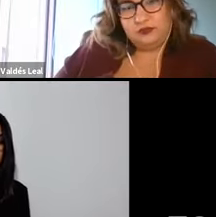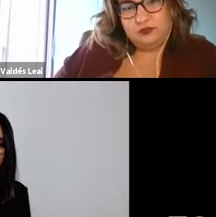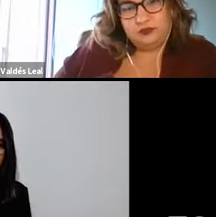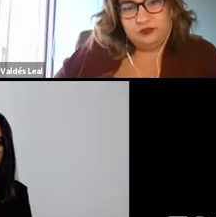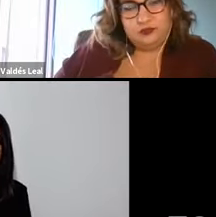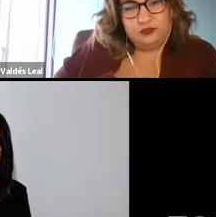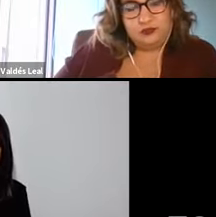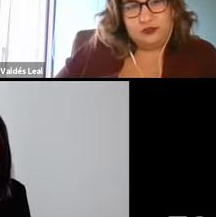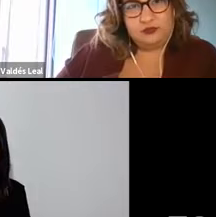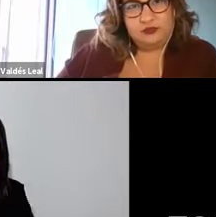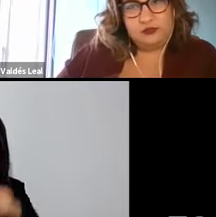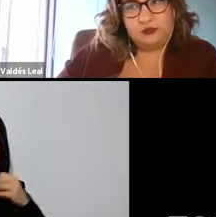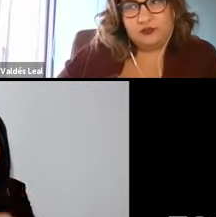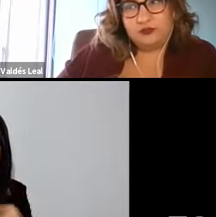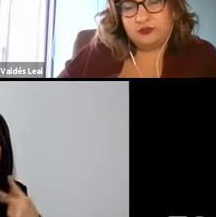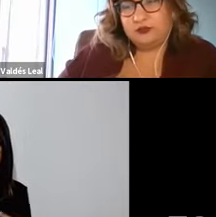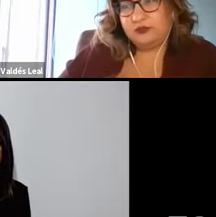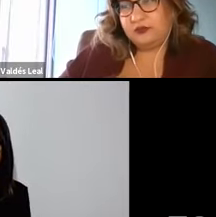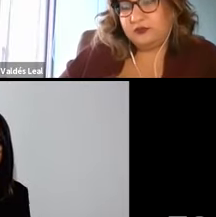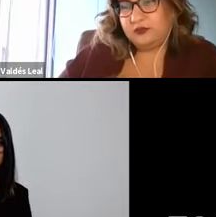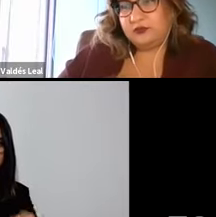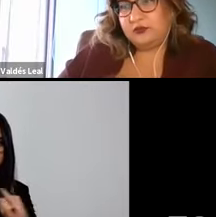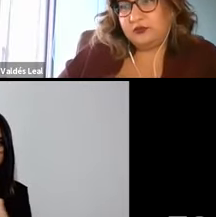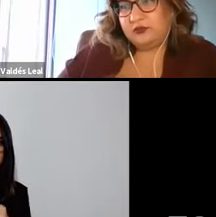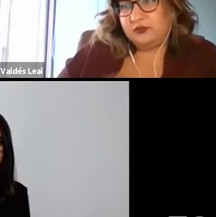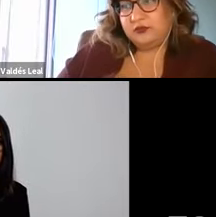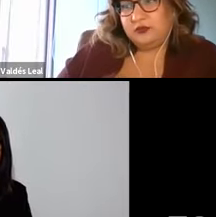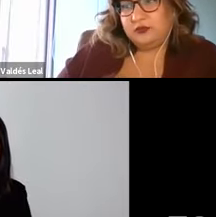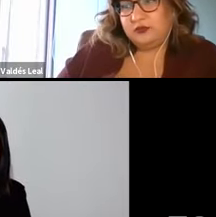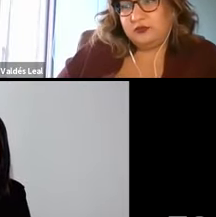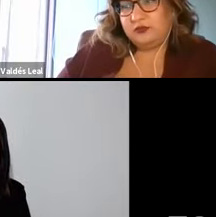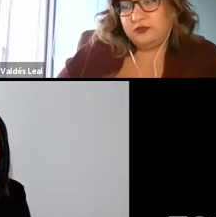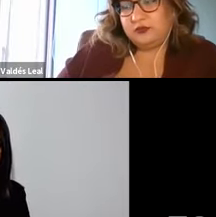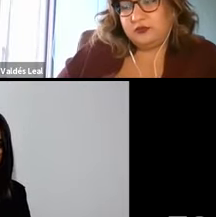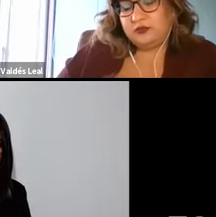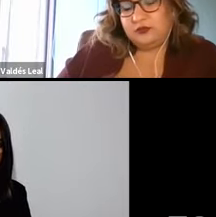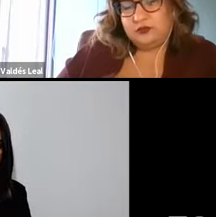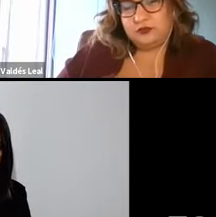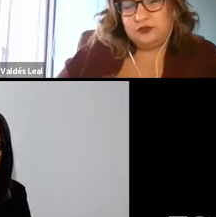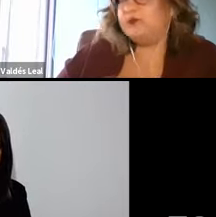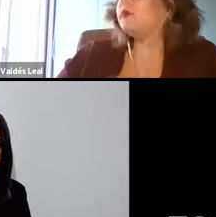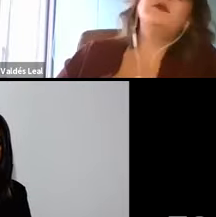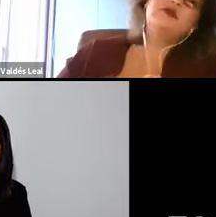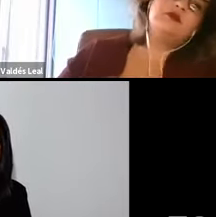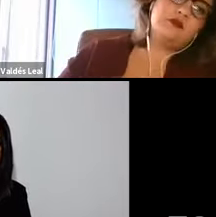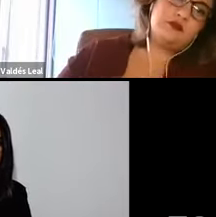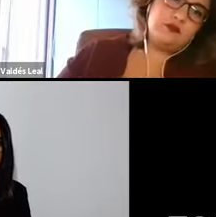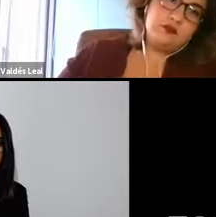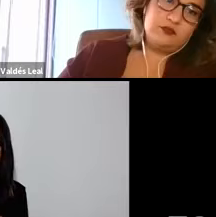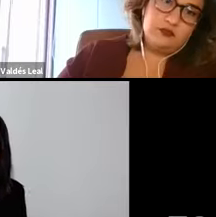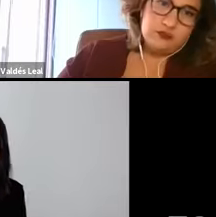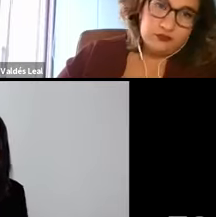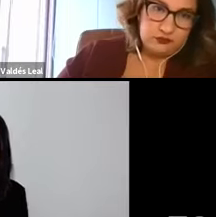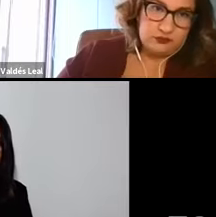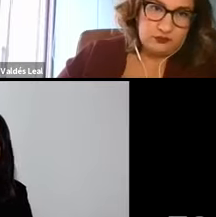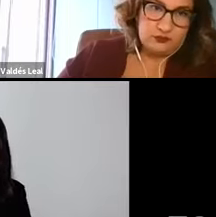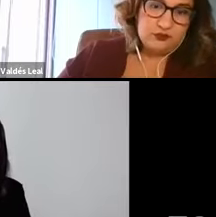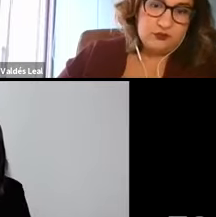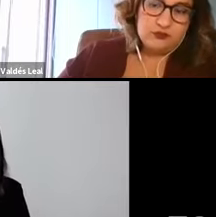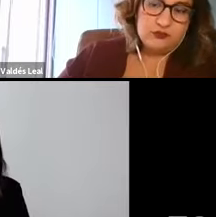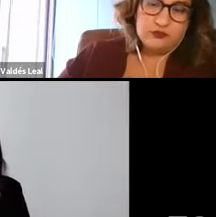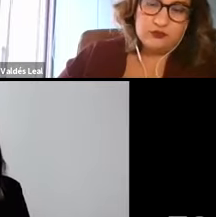que es catedrática del Instituto de la Judicatura Federal en la extensión de Aguascalientes, ¿no?